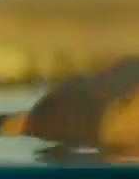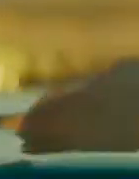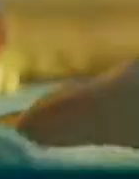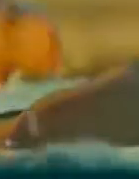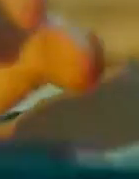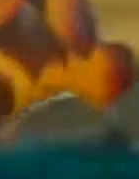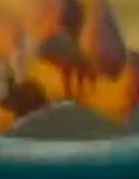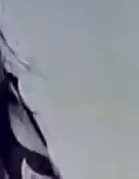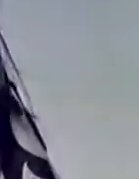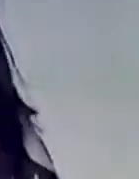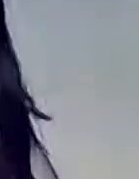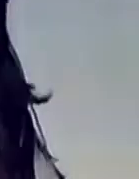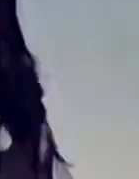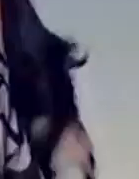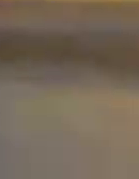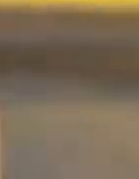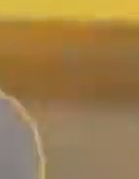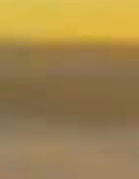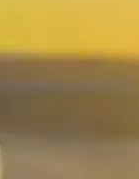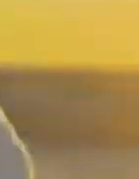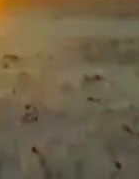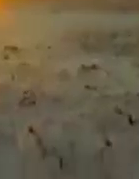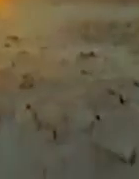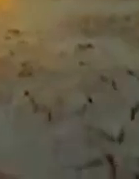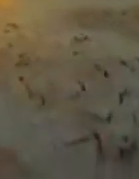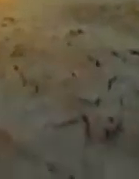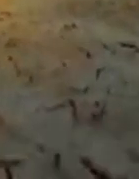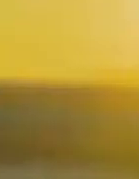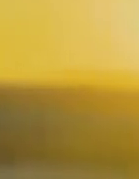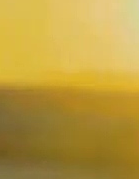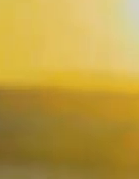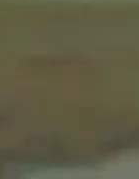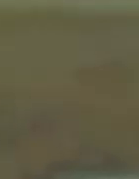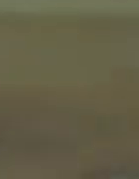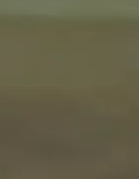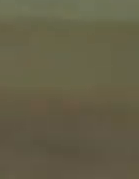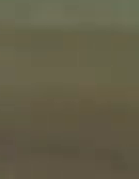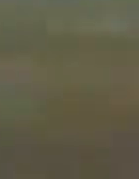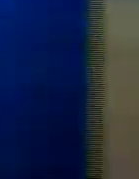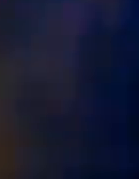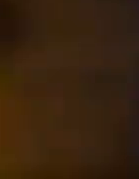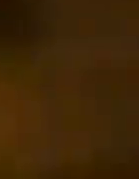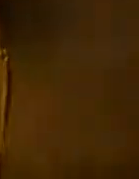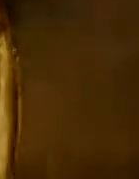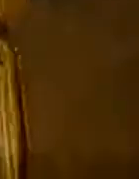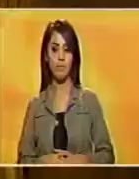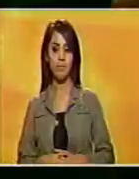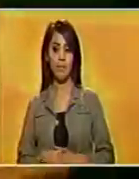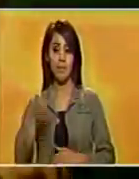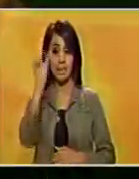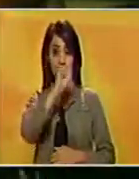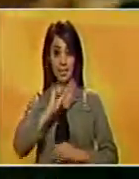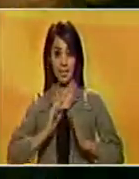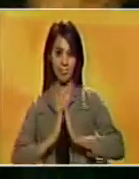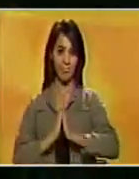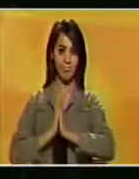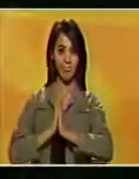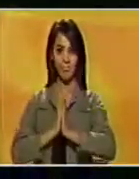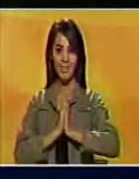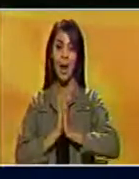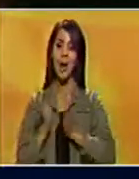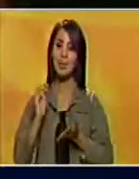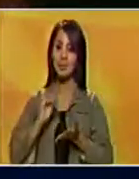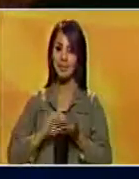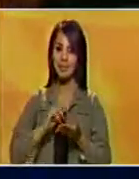mami, chula. No games, you see. You can put the blame on me. Y Shakira volverá a los escenarios en 2018.